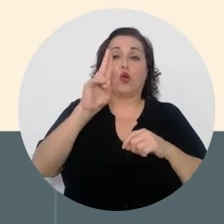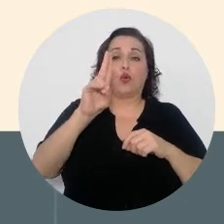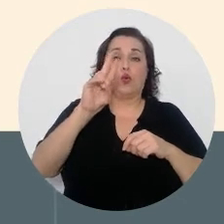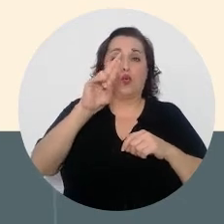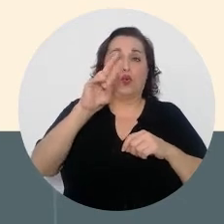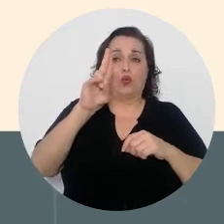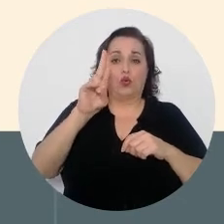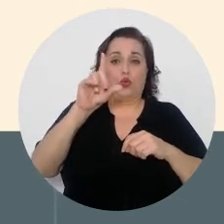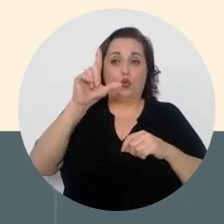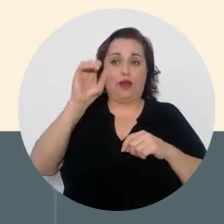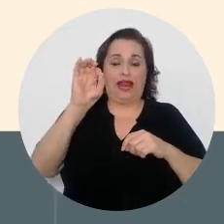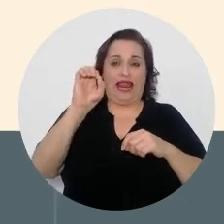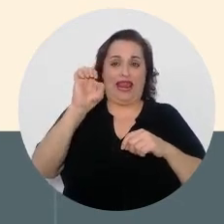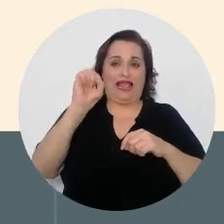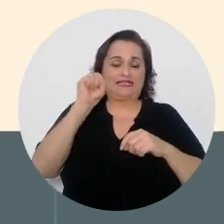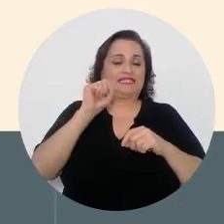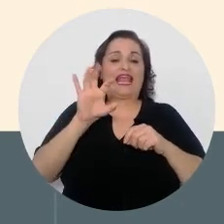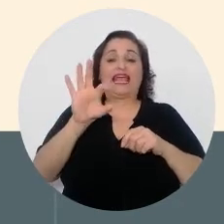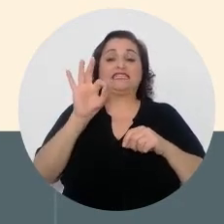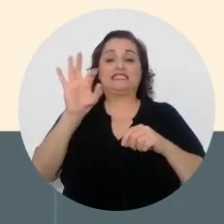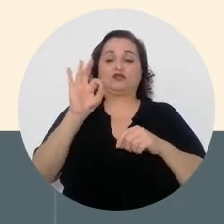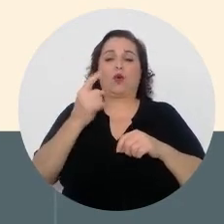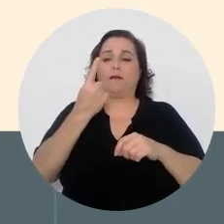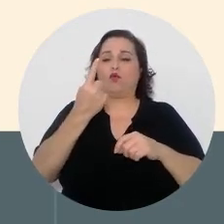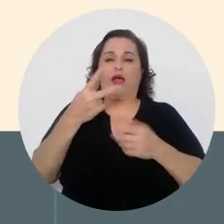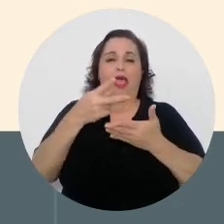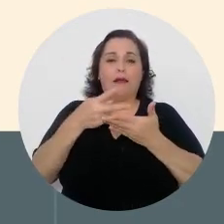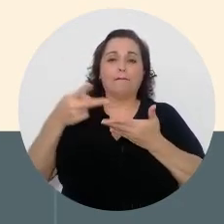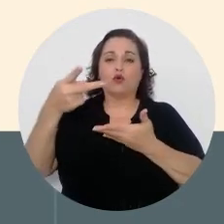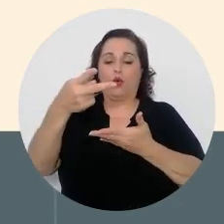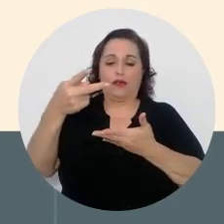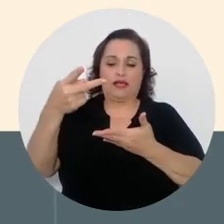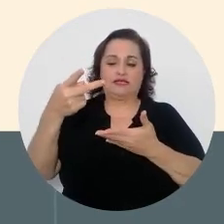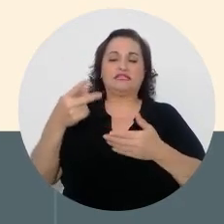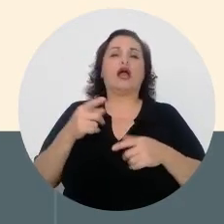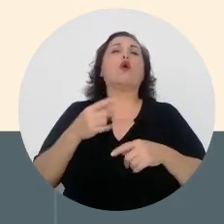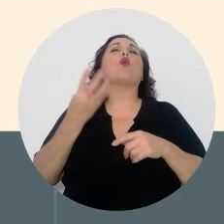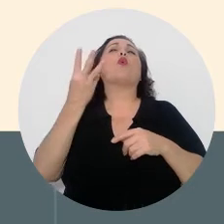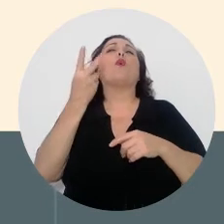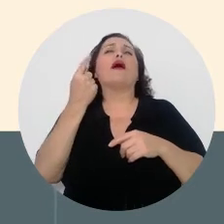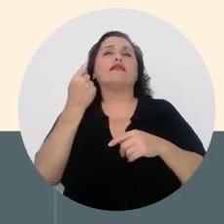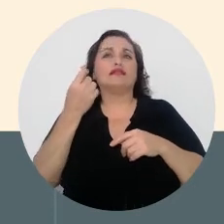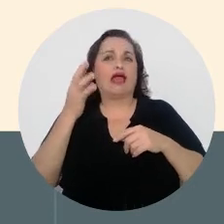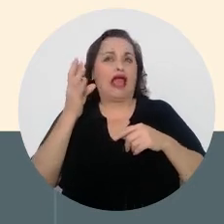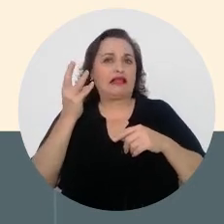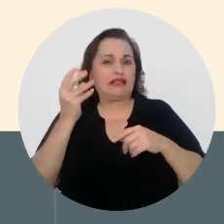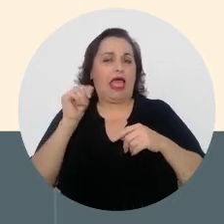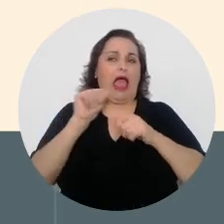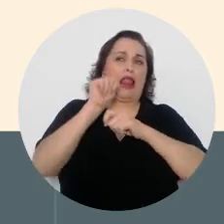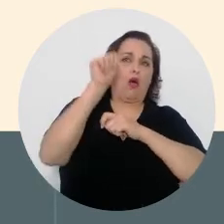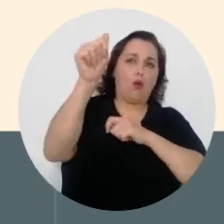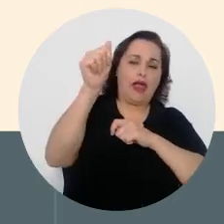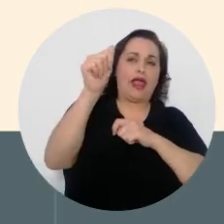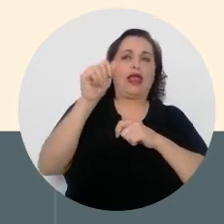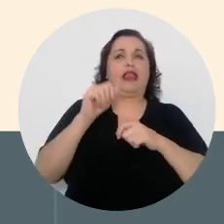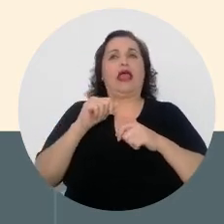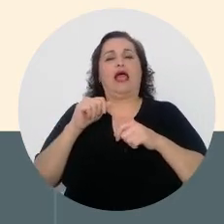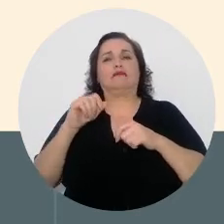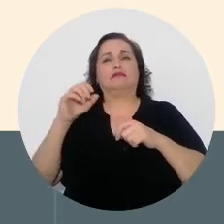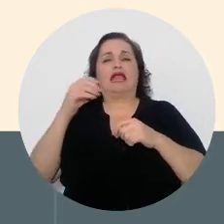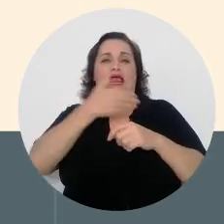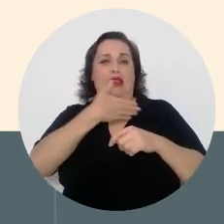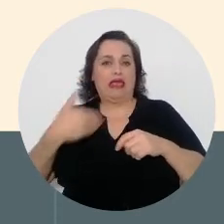curules que se eligen por cada una de las provincias. San José elige X cantidad, Alajuela X